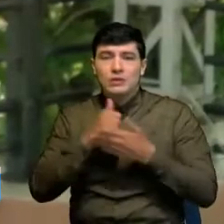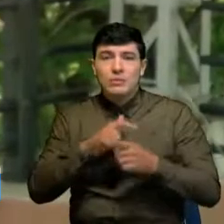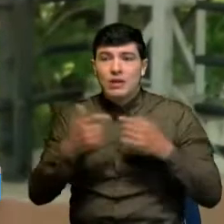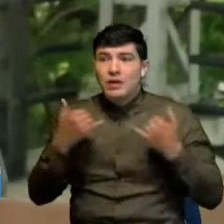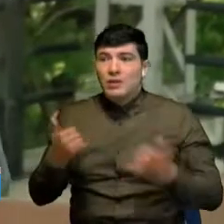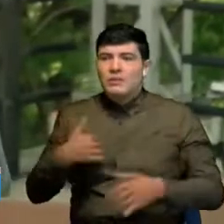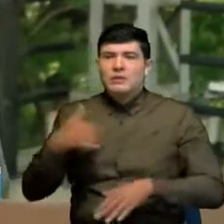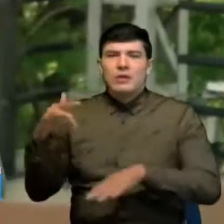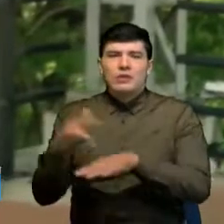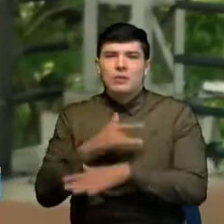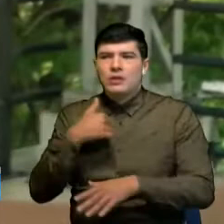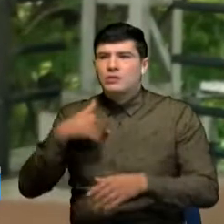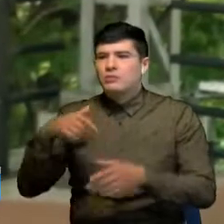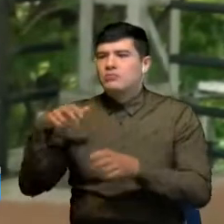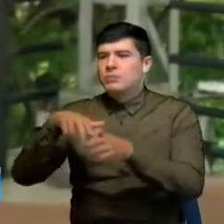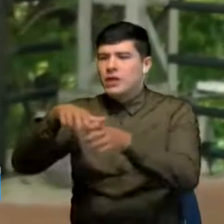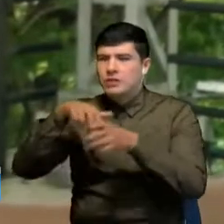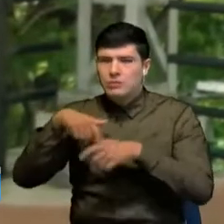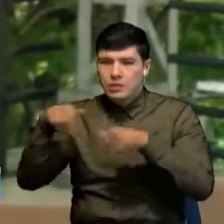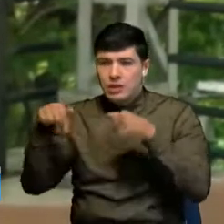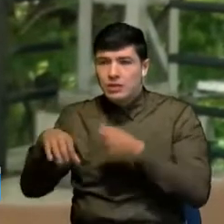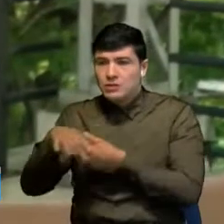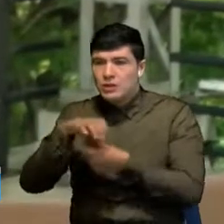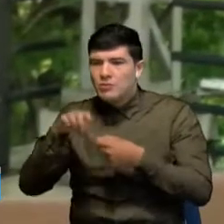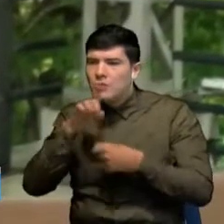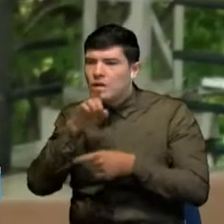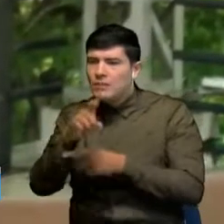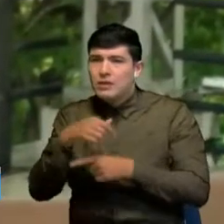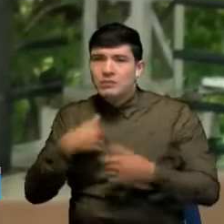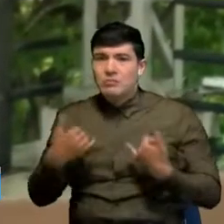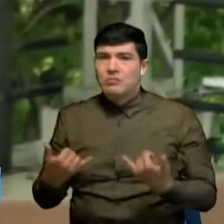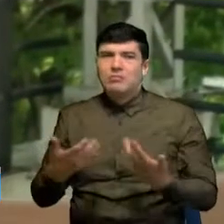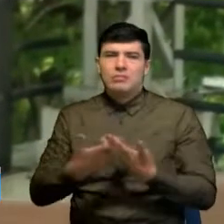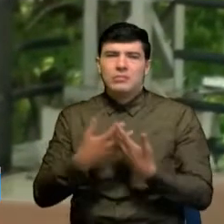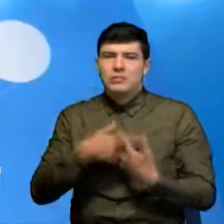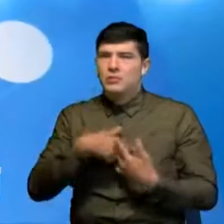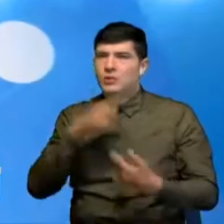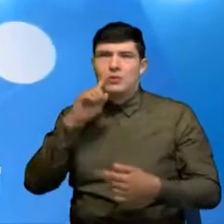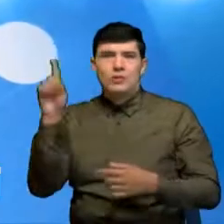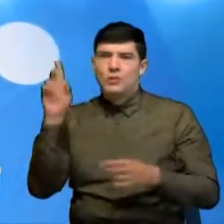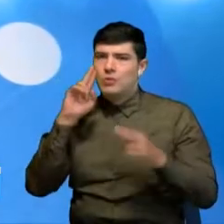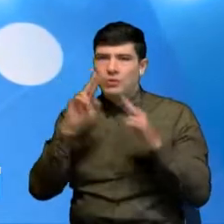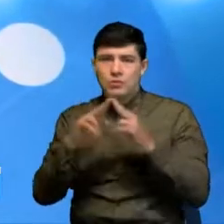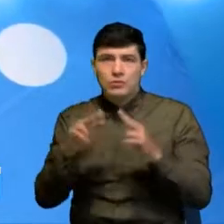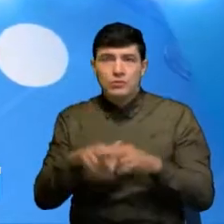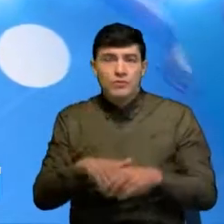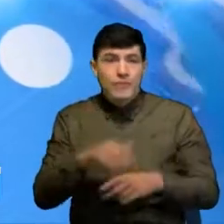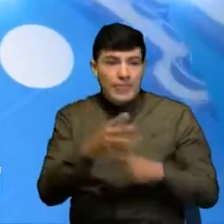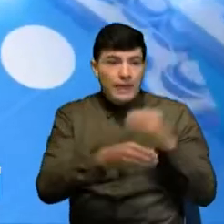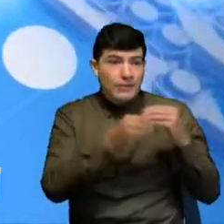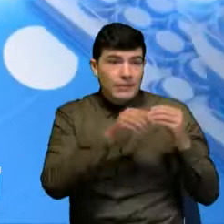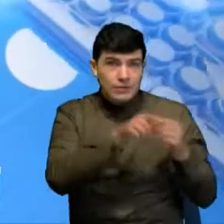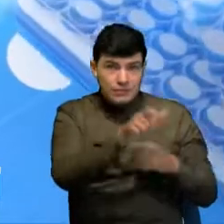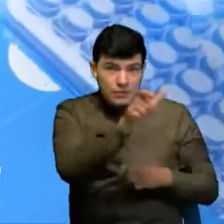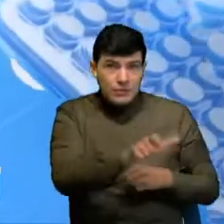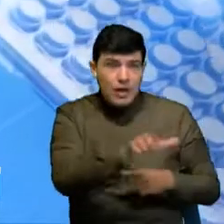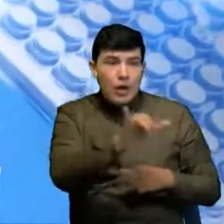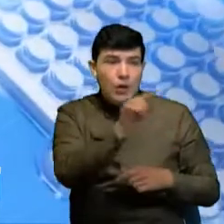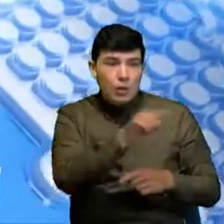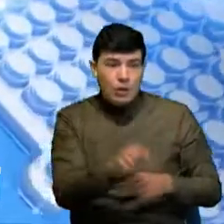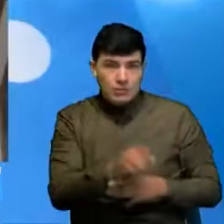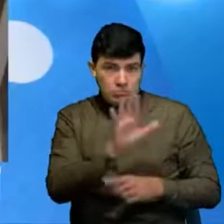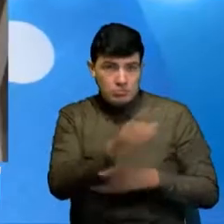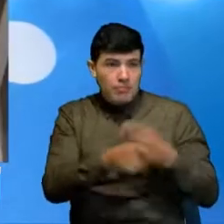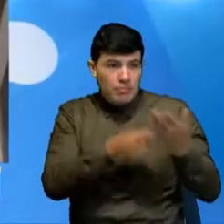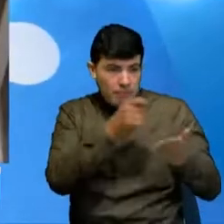eso me ha tocado para los transportes aquí en bucaramanga ya que yo no conozco muy bien acá pese a que luís freyman niño paga por sus